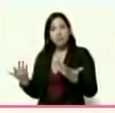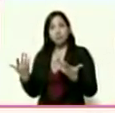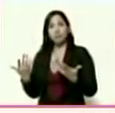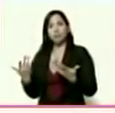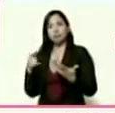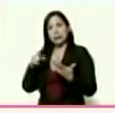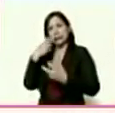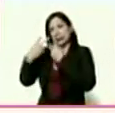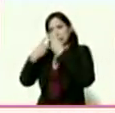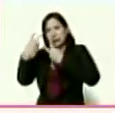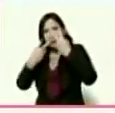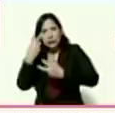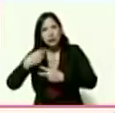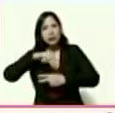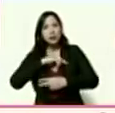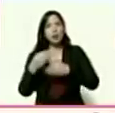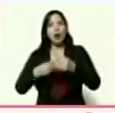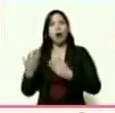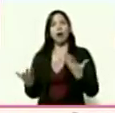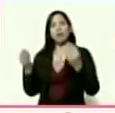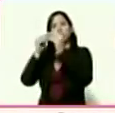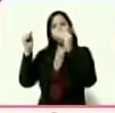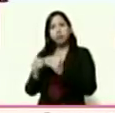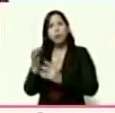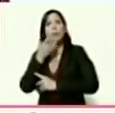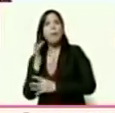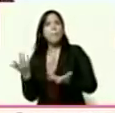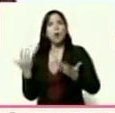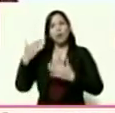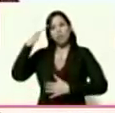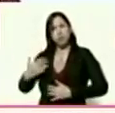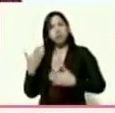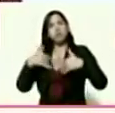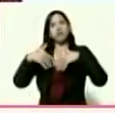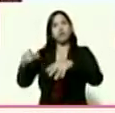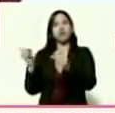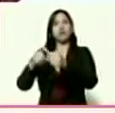de esas visitas, que la hacemos de acuerdo pues